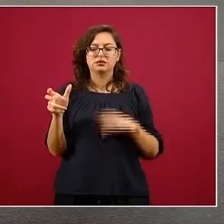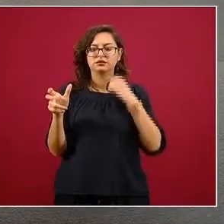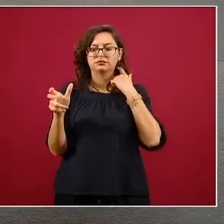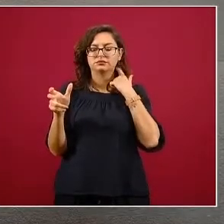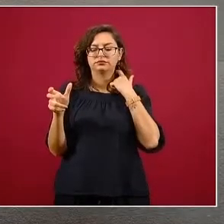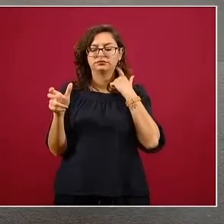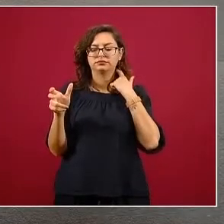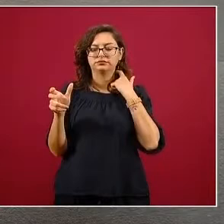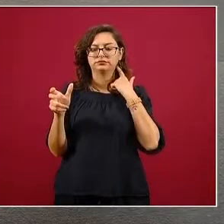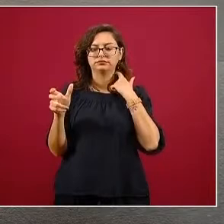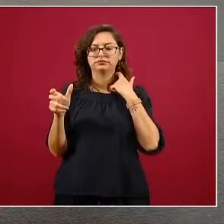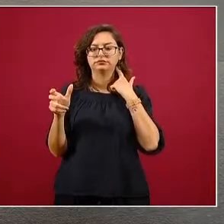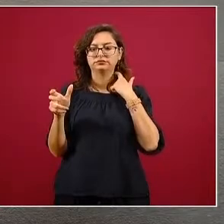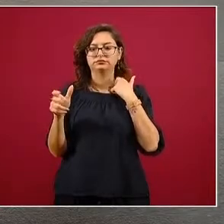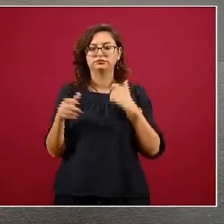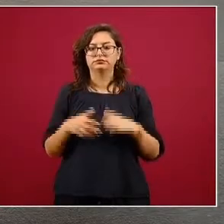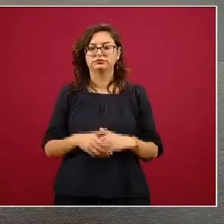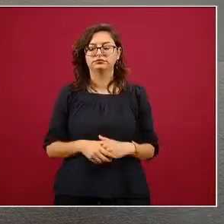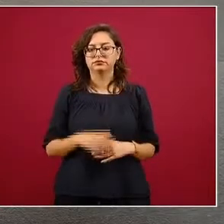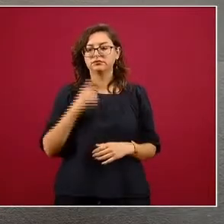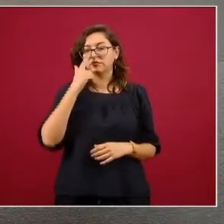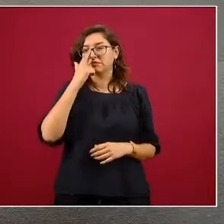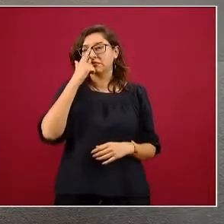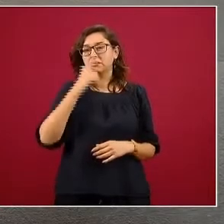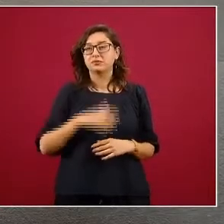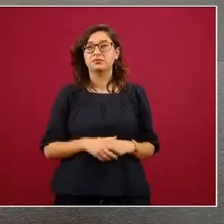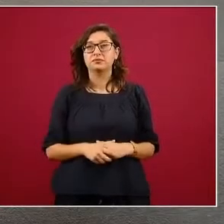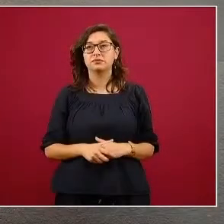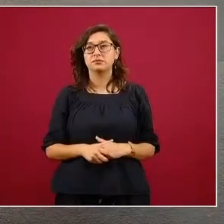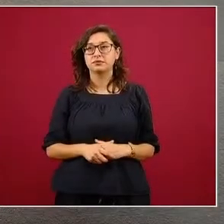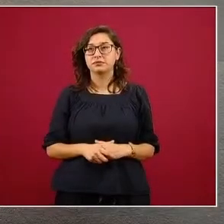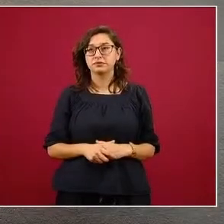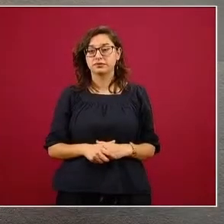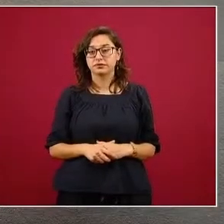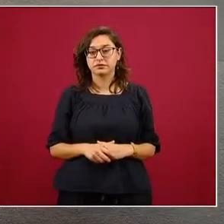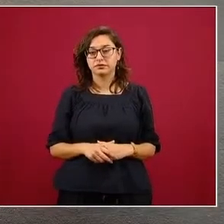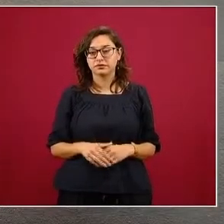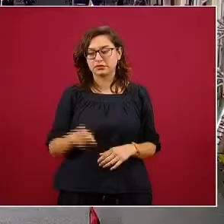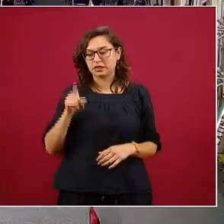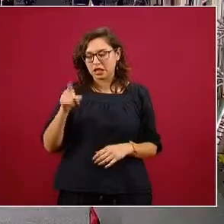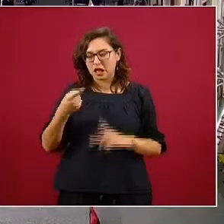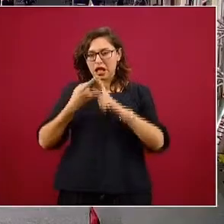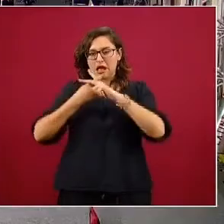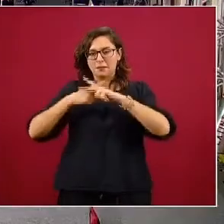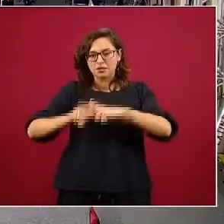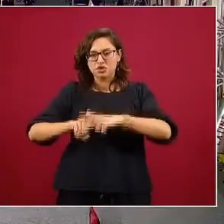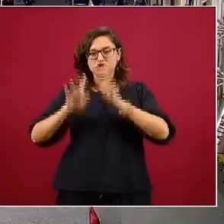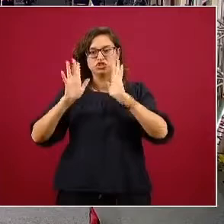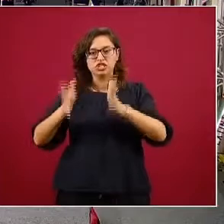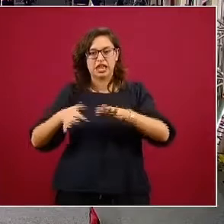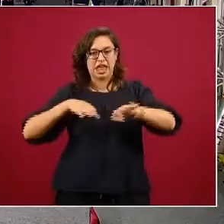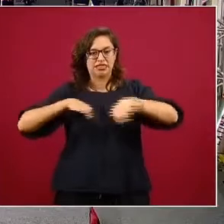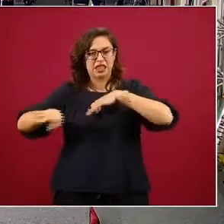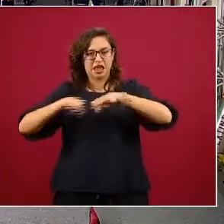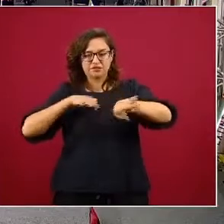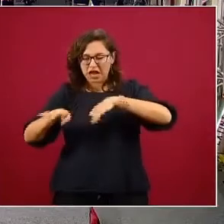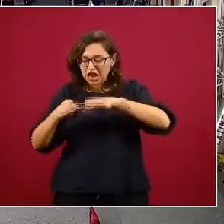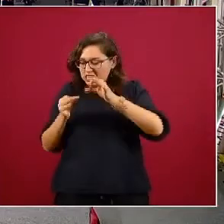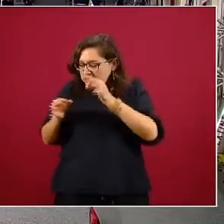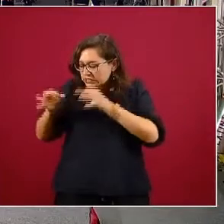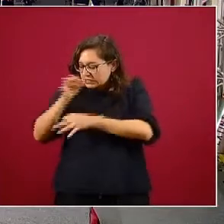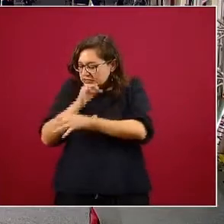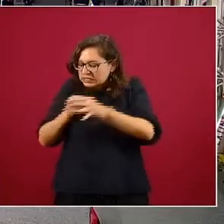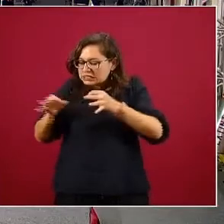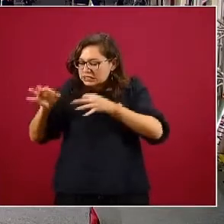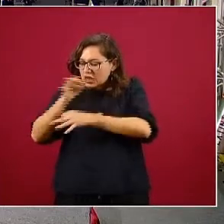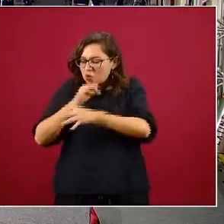que había unos estudios, o bueno, que estaba ya trabajando con células madre y con unos laboratorios en